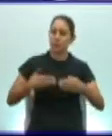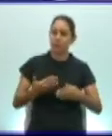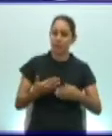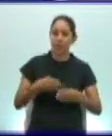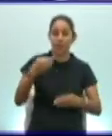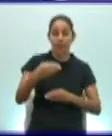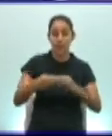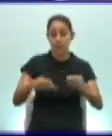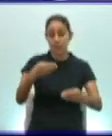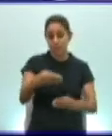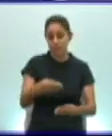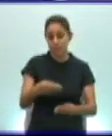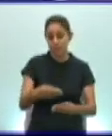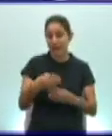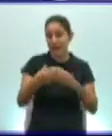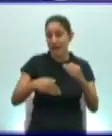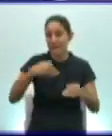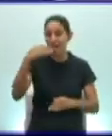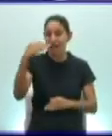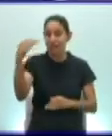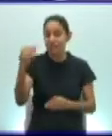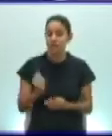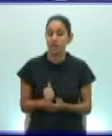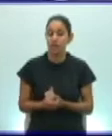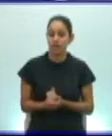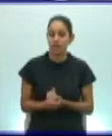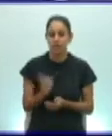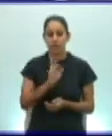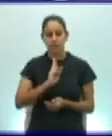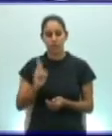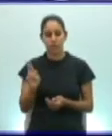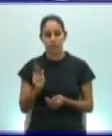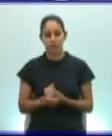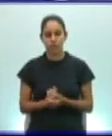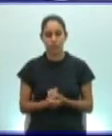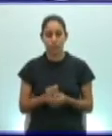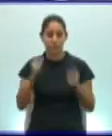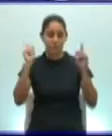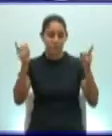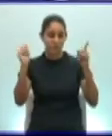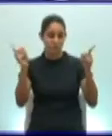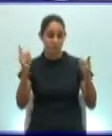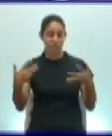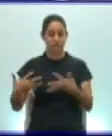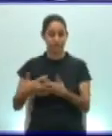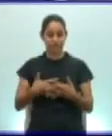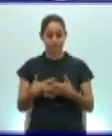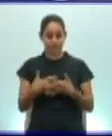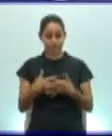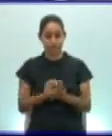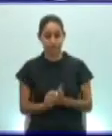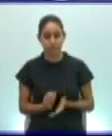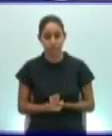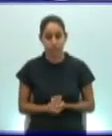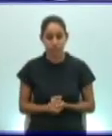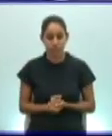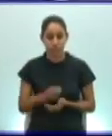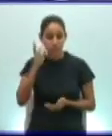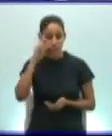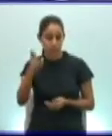va transitando se han ido incrementando como parte de la política norteamericana. Recuerden que ya desde finales